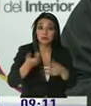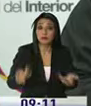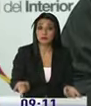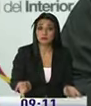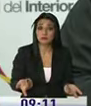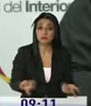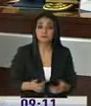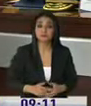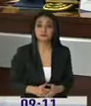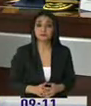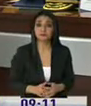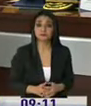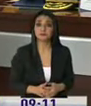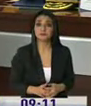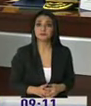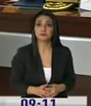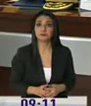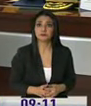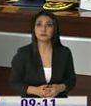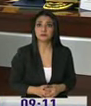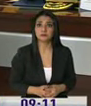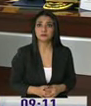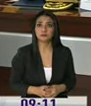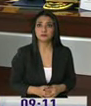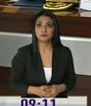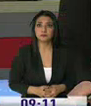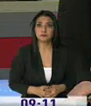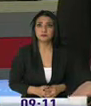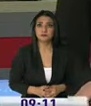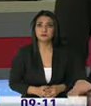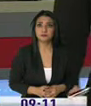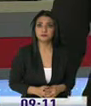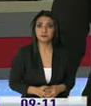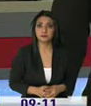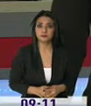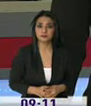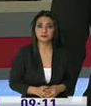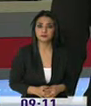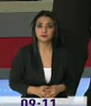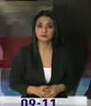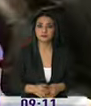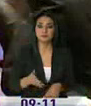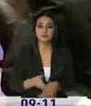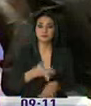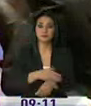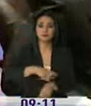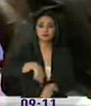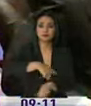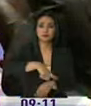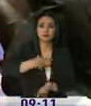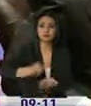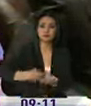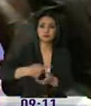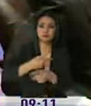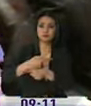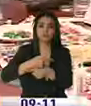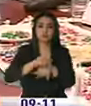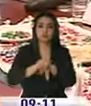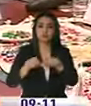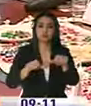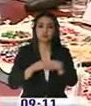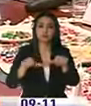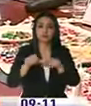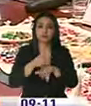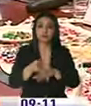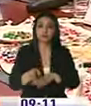obediencia a la ley. En Quito informó Andrea Valareso. Tras varias horas de debate, el Consejo de Administración Legislativa